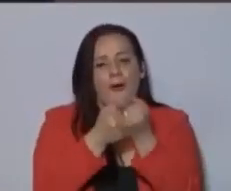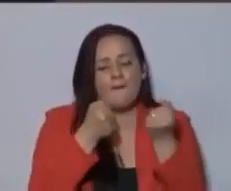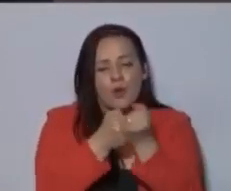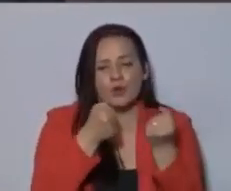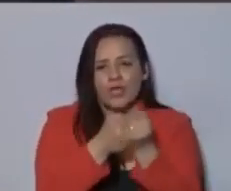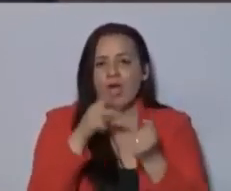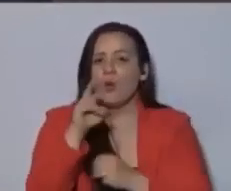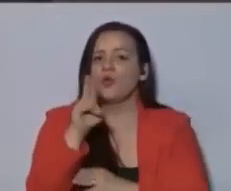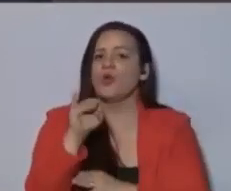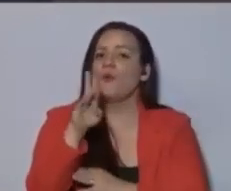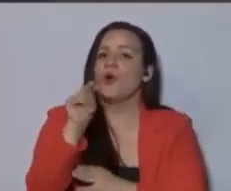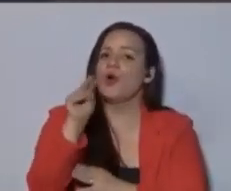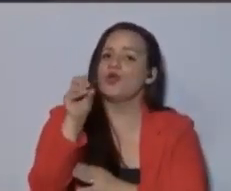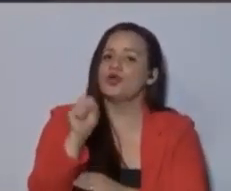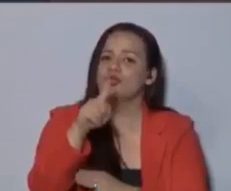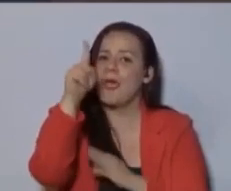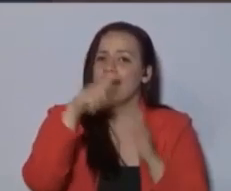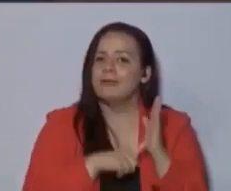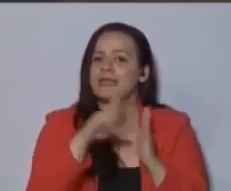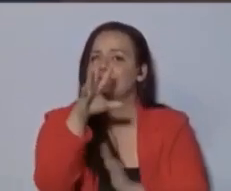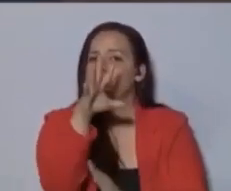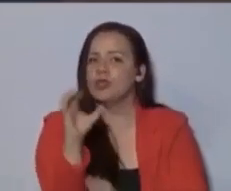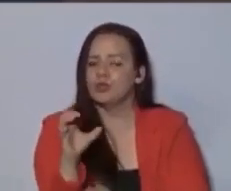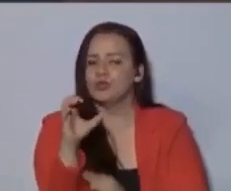en 1.500 millones desde enero.